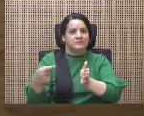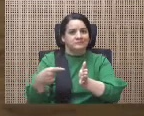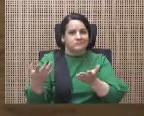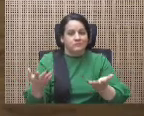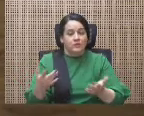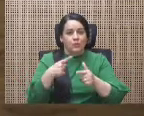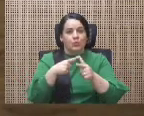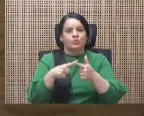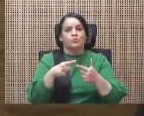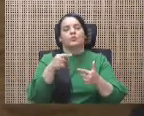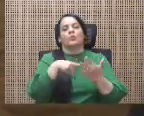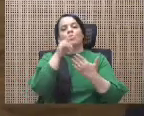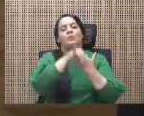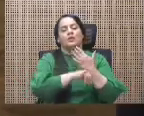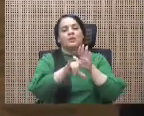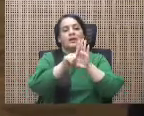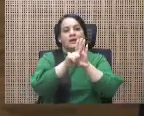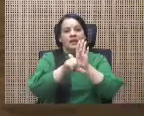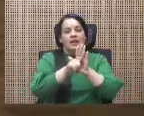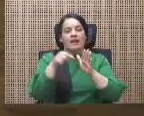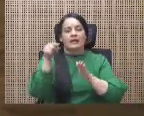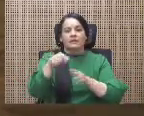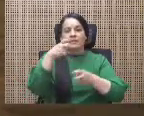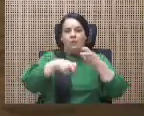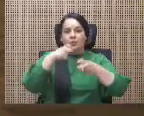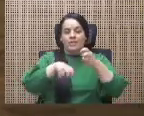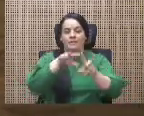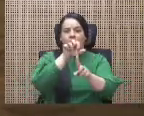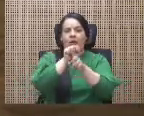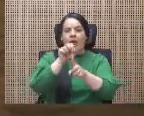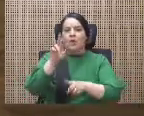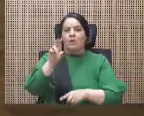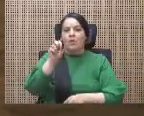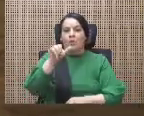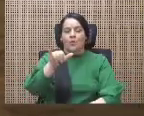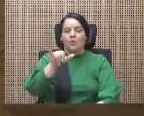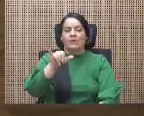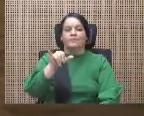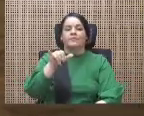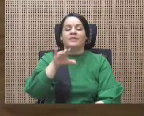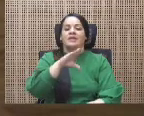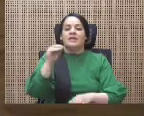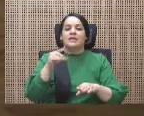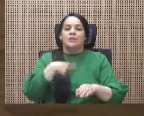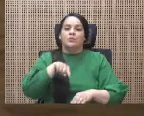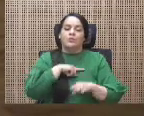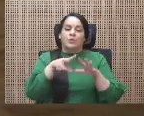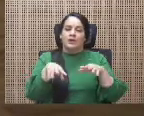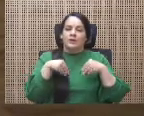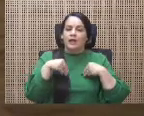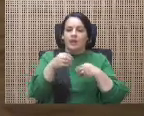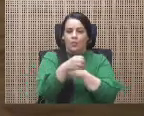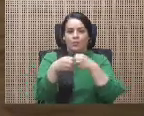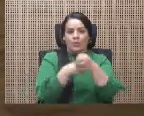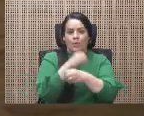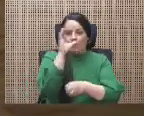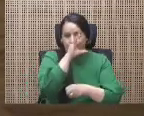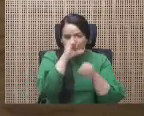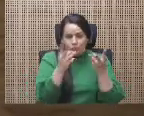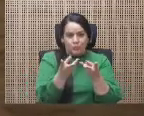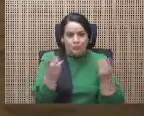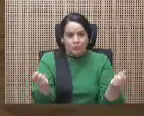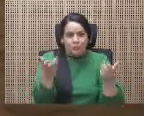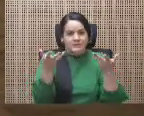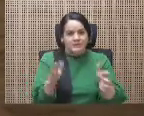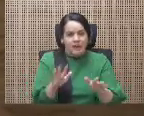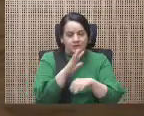proyecto de ley, ese problema que identificó Don Roy, que acogimos en el despacho y buscamos una solución, se solventa, porque